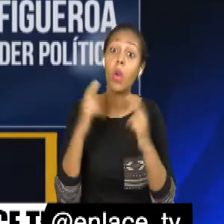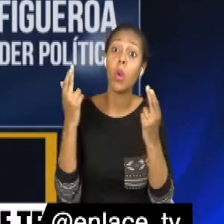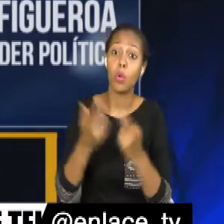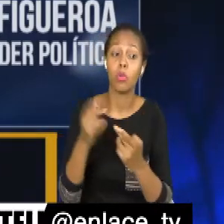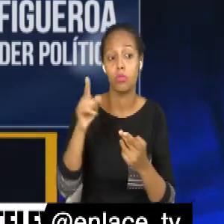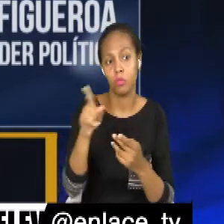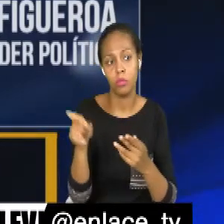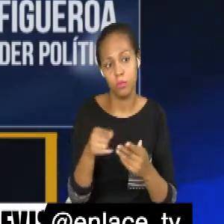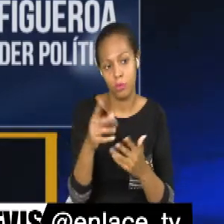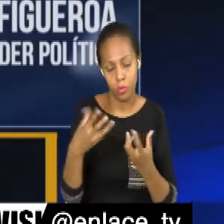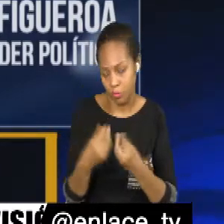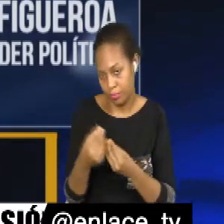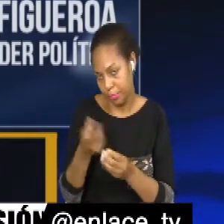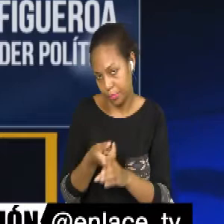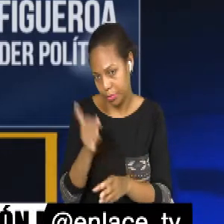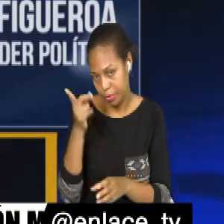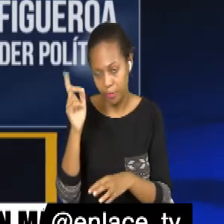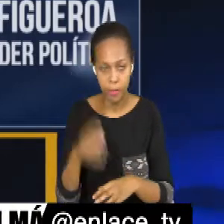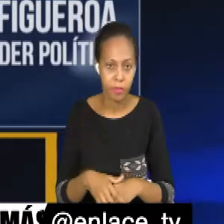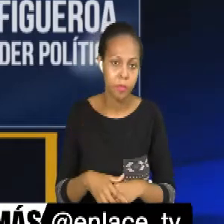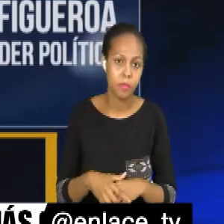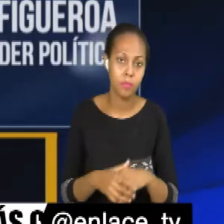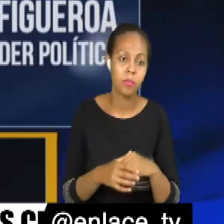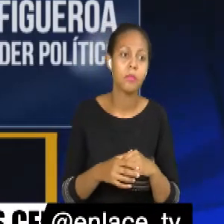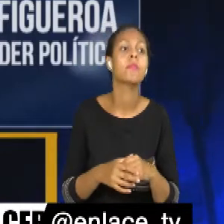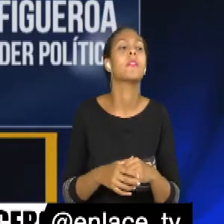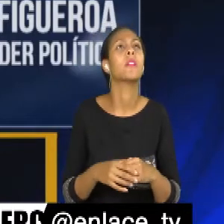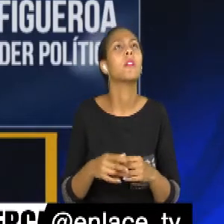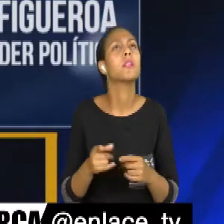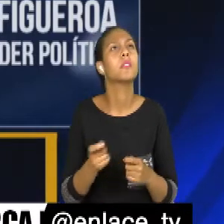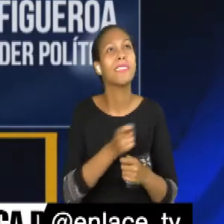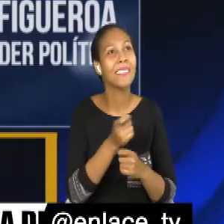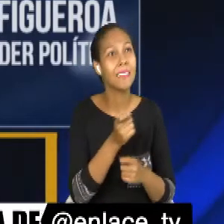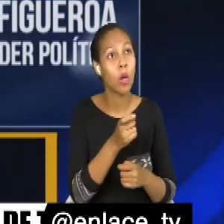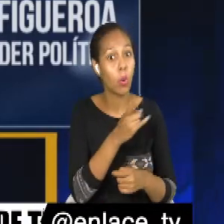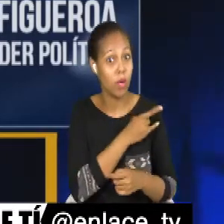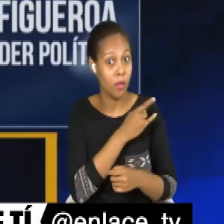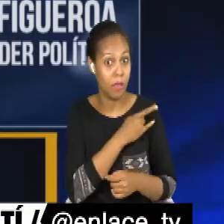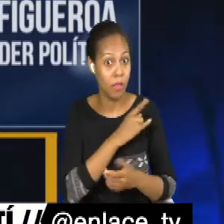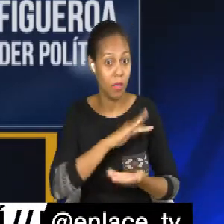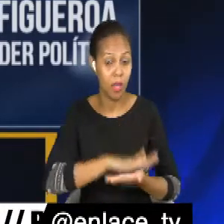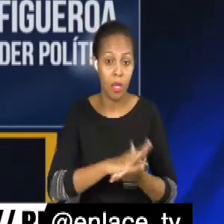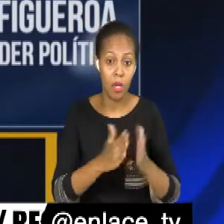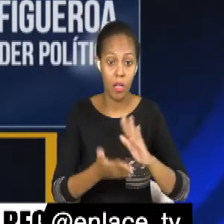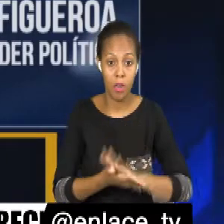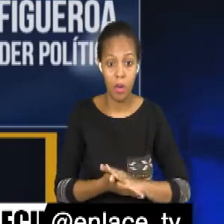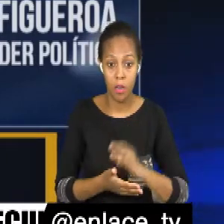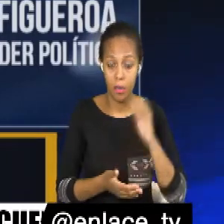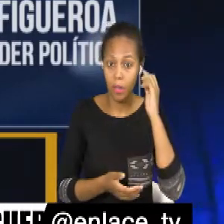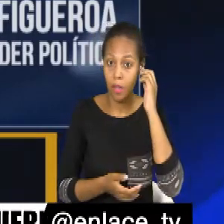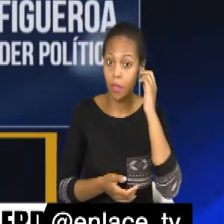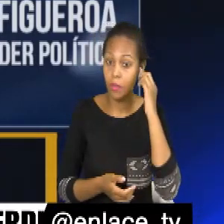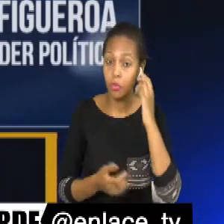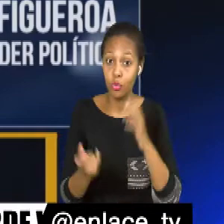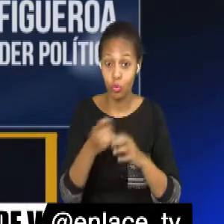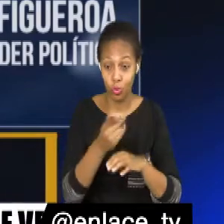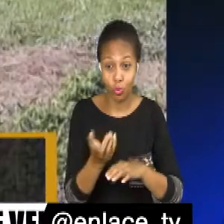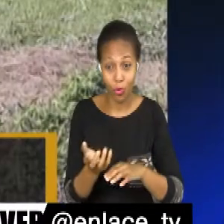manera, y ahí en el cruce de la Universidad de La Paz tenía una volqueta